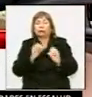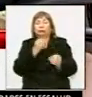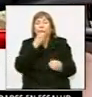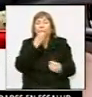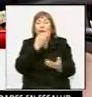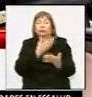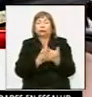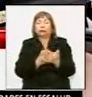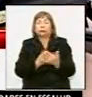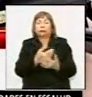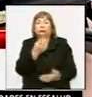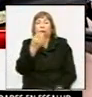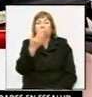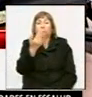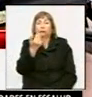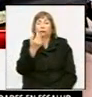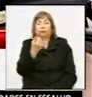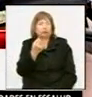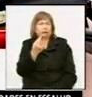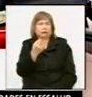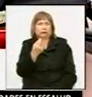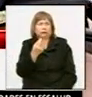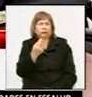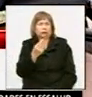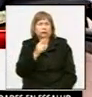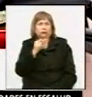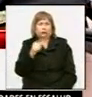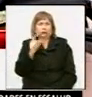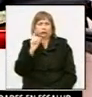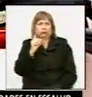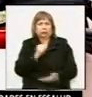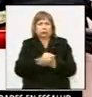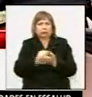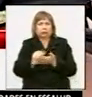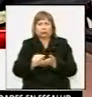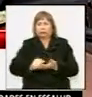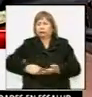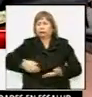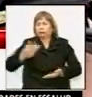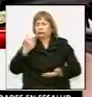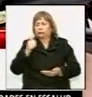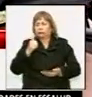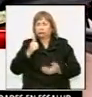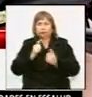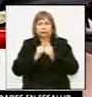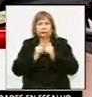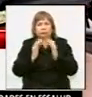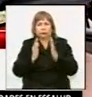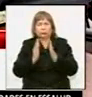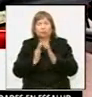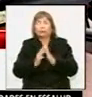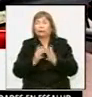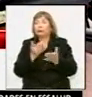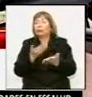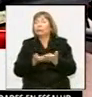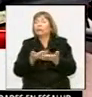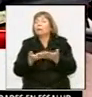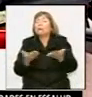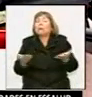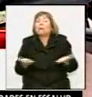pro el 15-11. No es que esto sea otorgado hace un mes ni dos meses, hace 10 días, y que